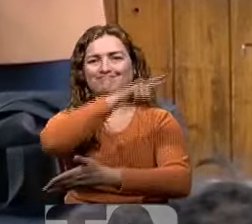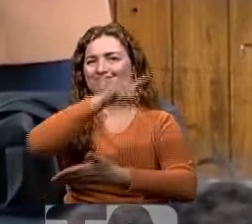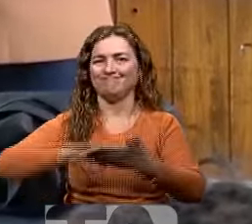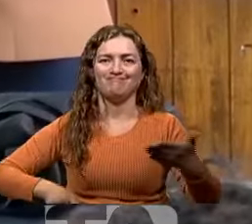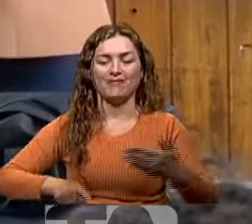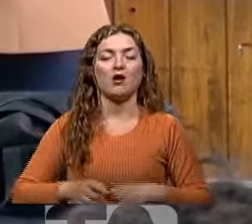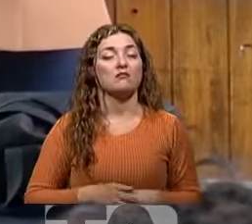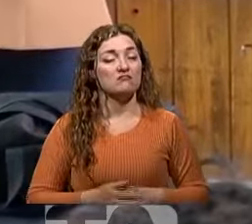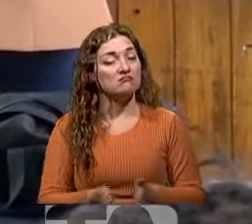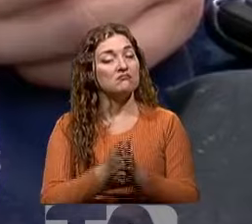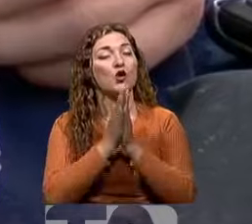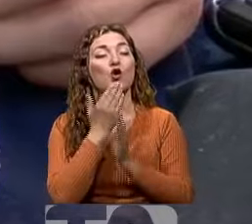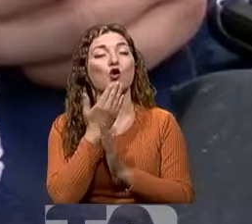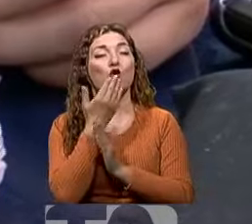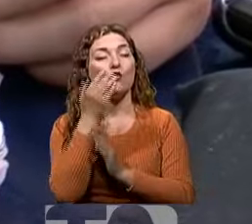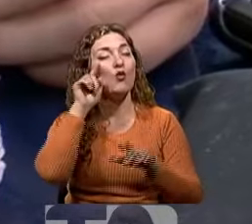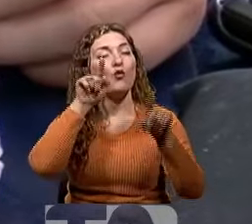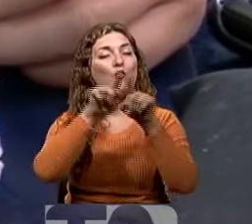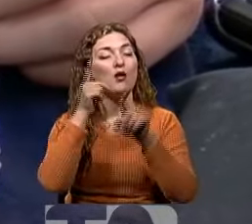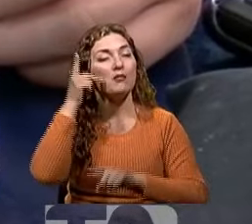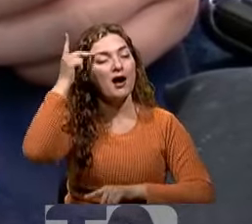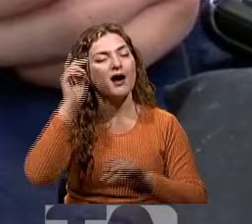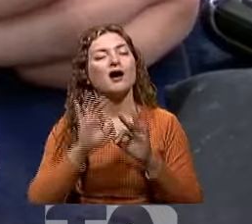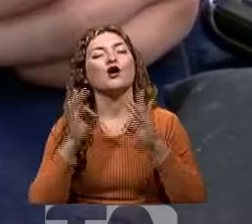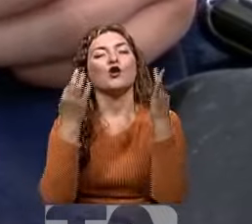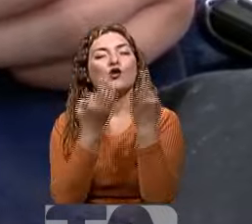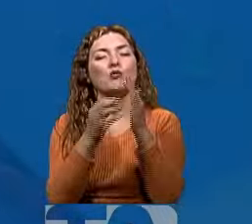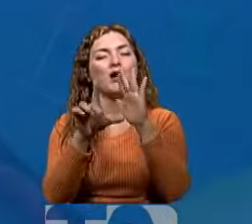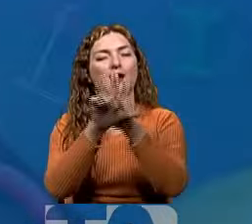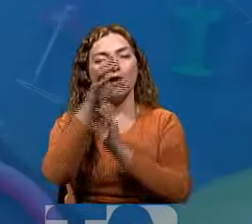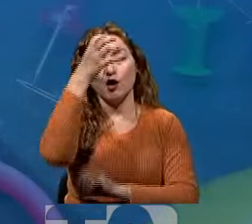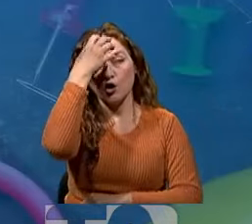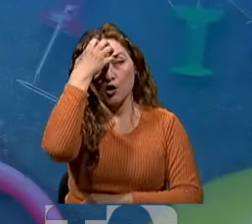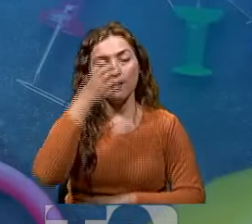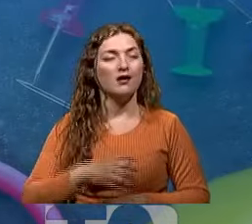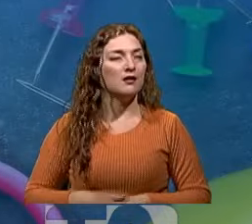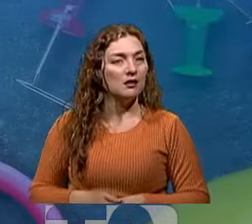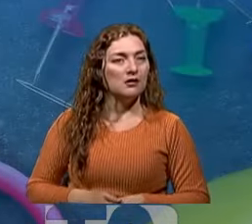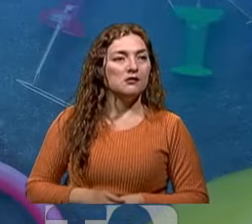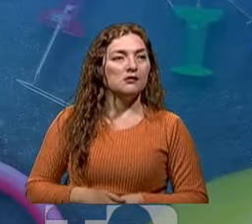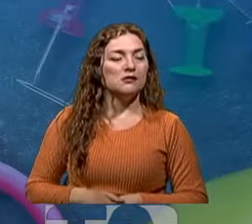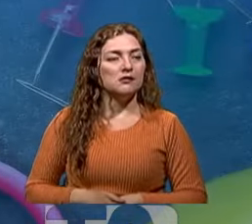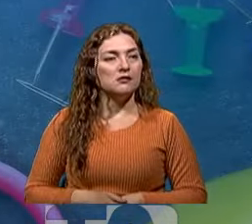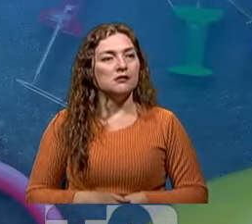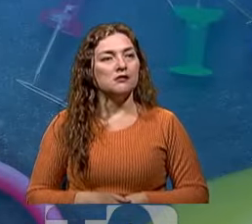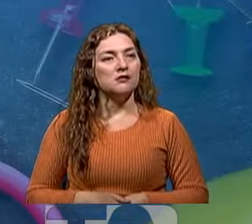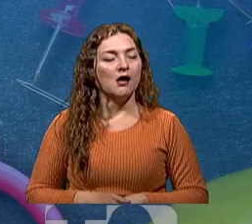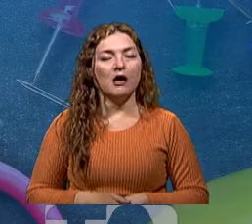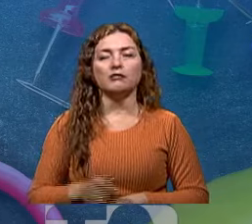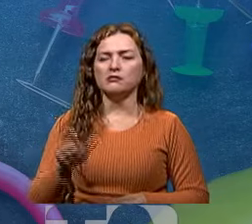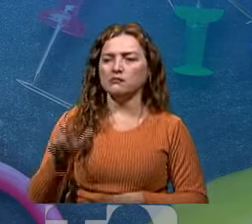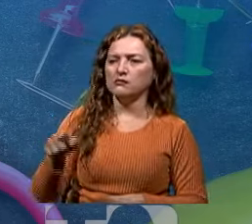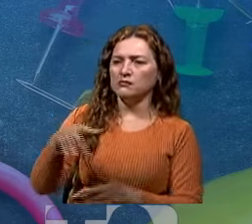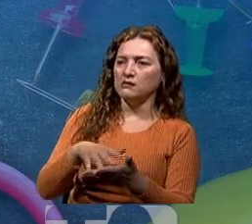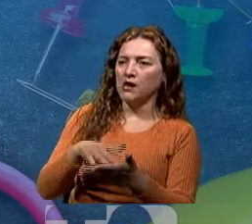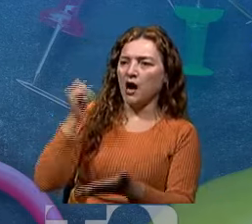recursos podrán ser solicitados por un acuerdo entre padres de familia. Según la ley de educación, además queda totalmente prohibido negar la matrícula a